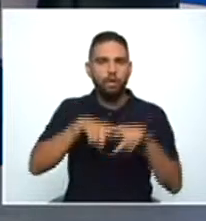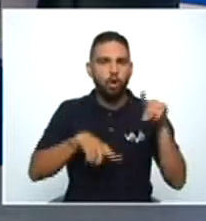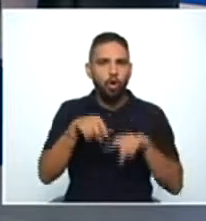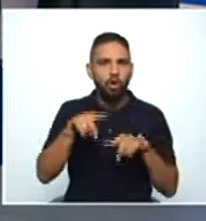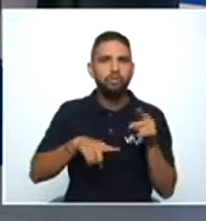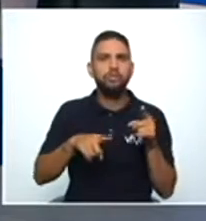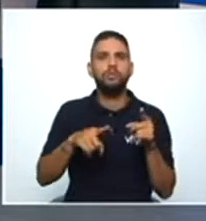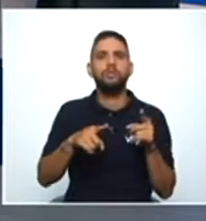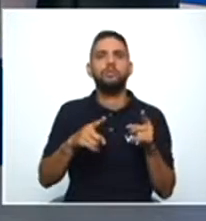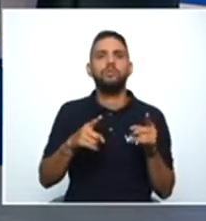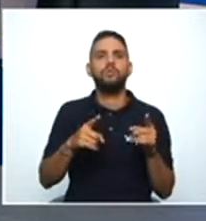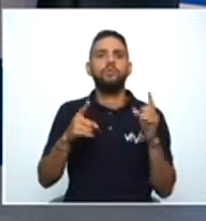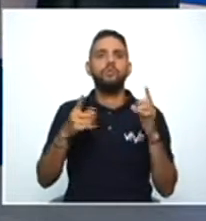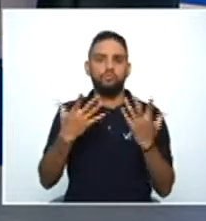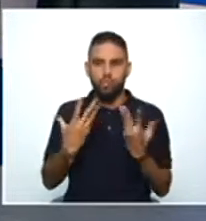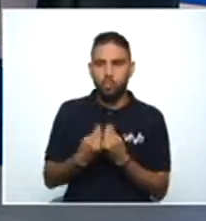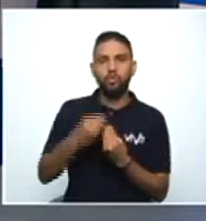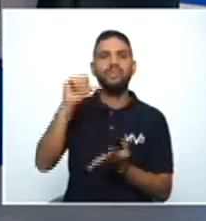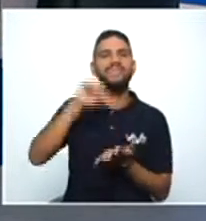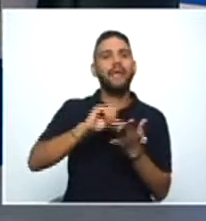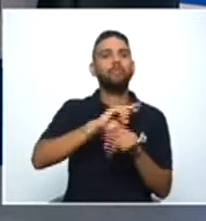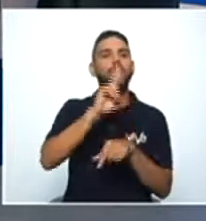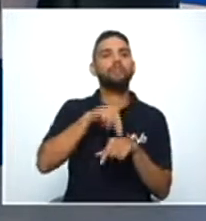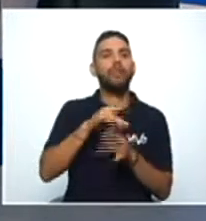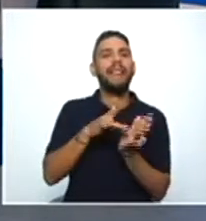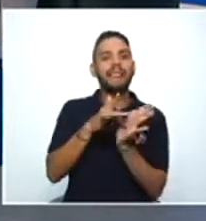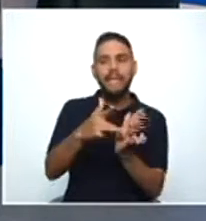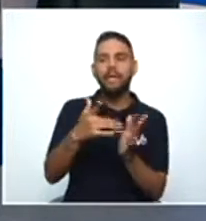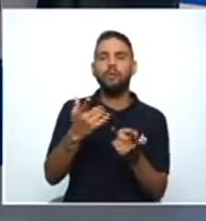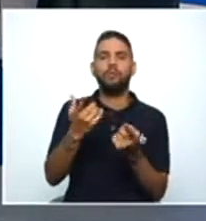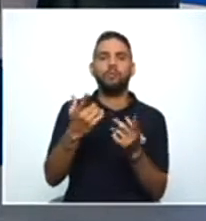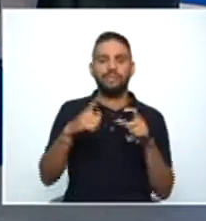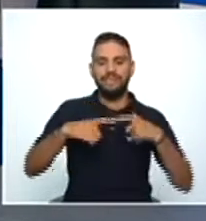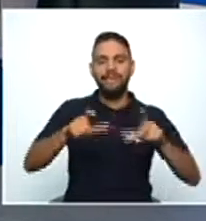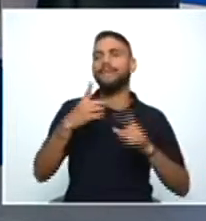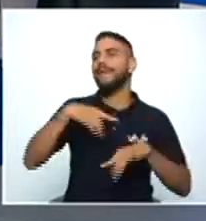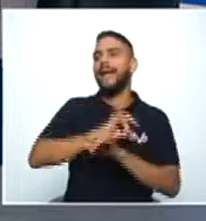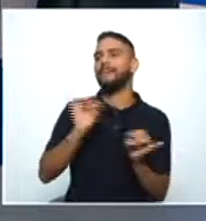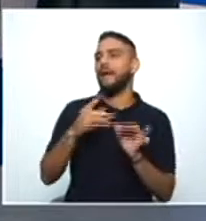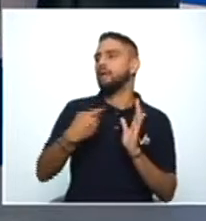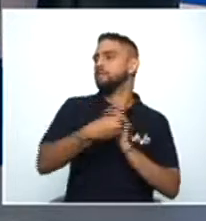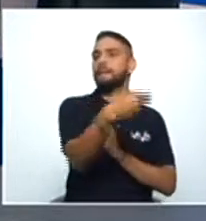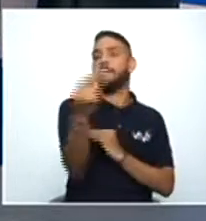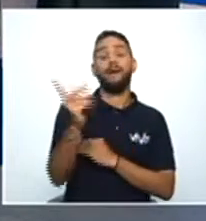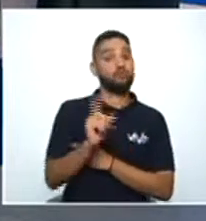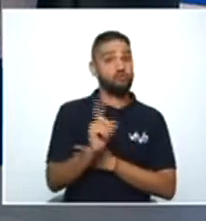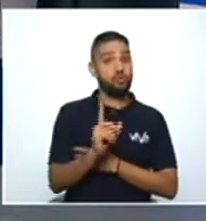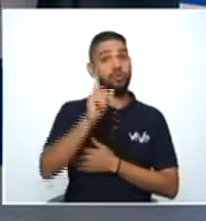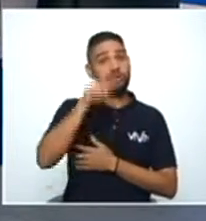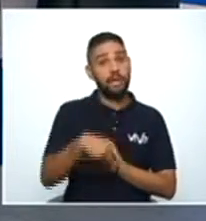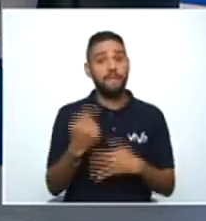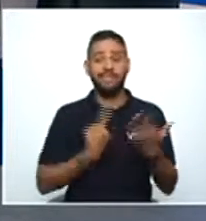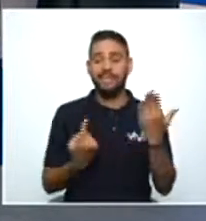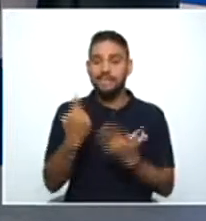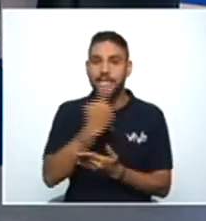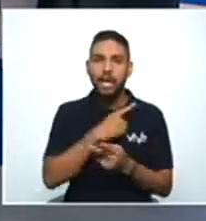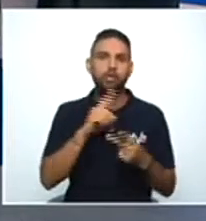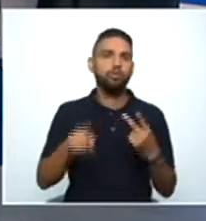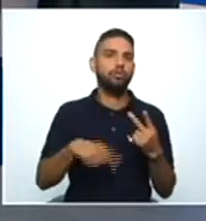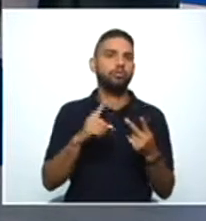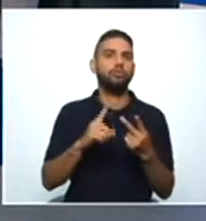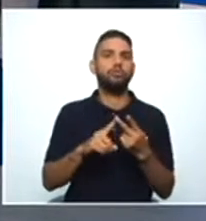solamente el hecho el acompañamiento del cendi de este solamente grabar el cd y lanzarlo a la calle sino también el acompañamiento de diseño gráfico